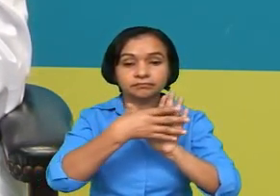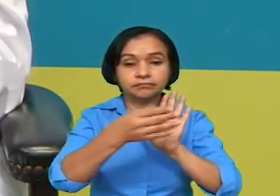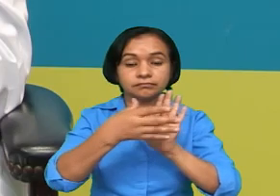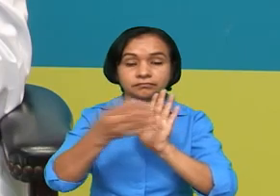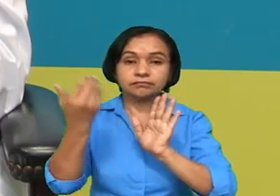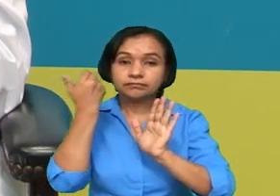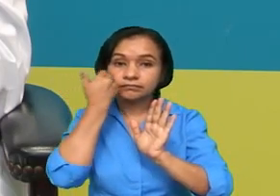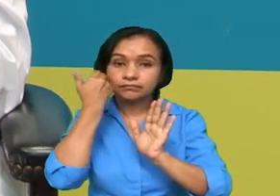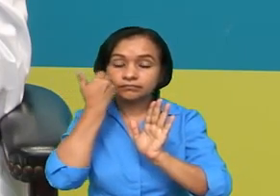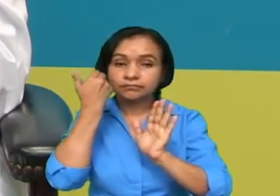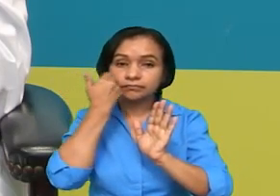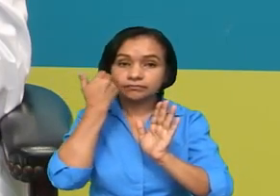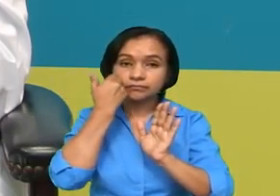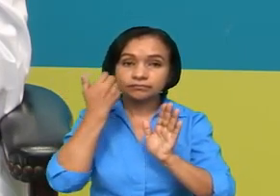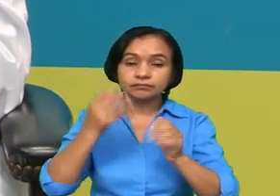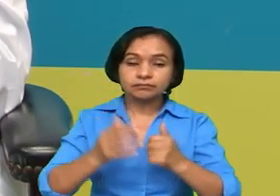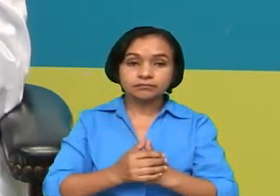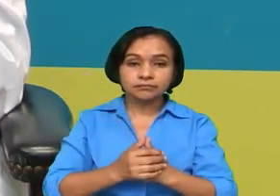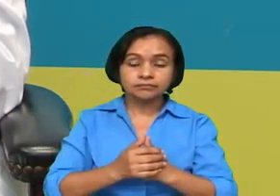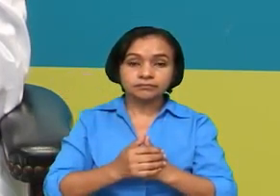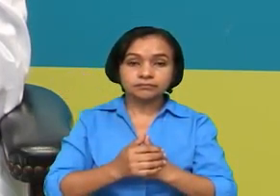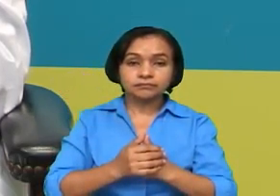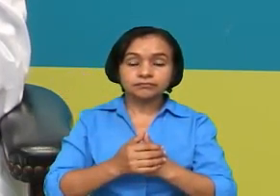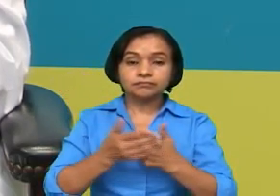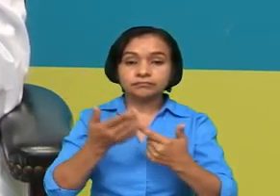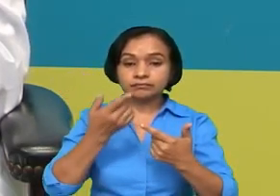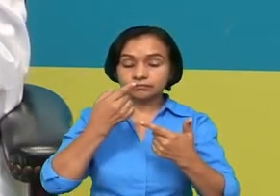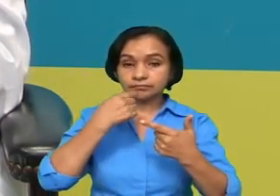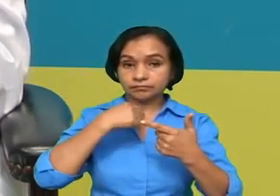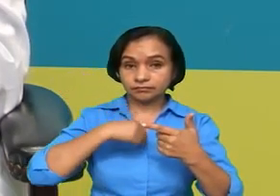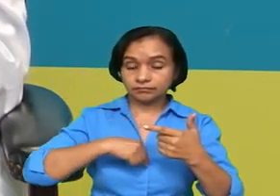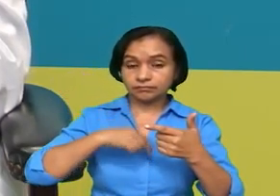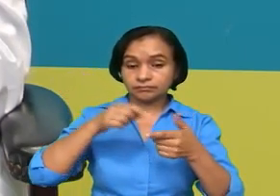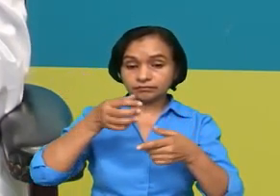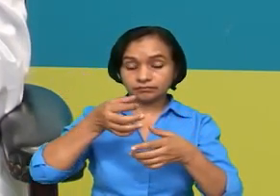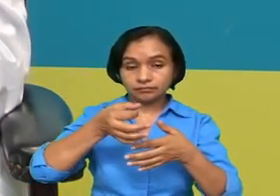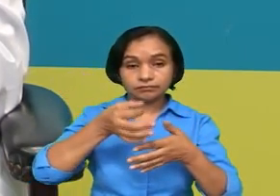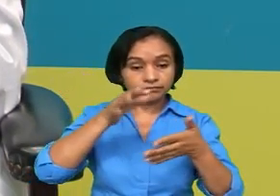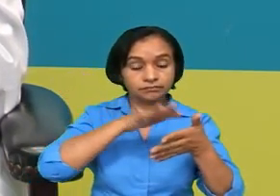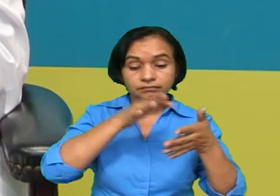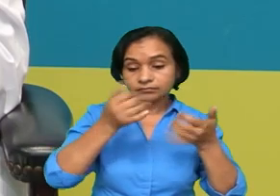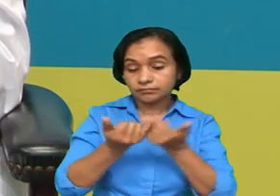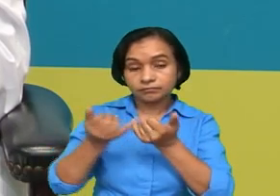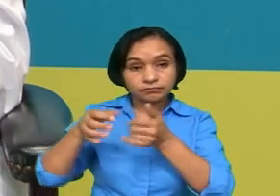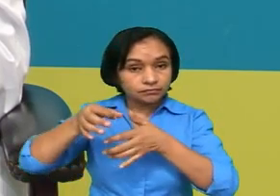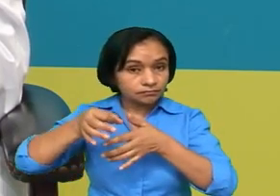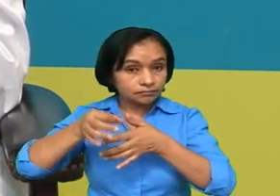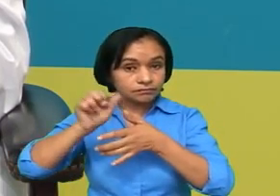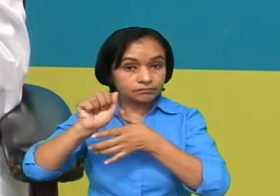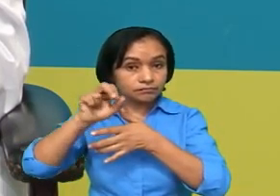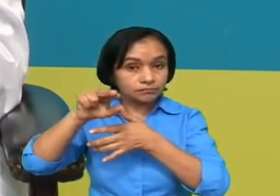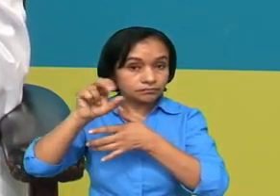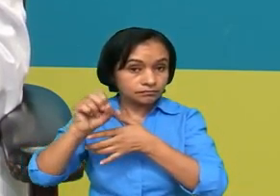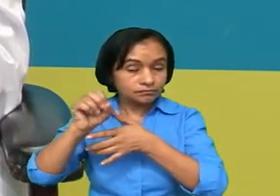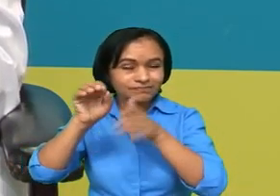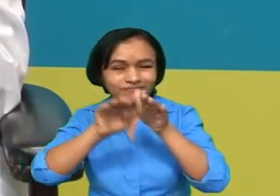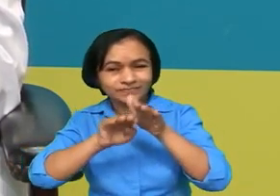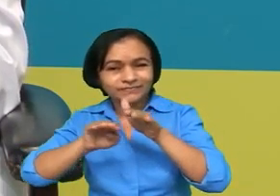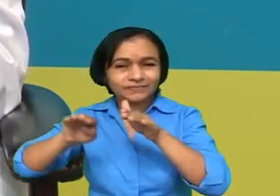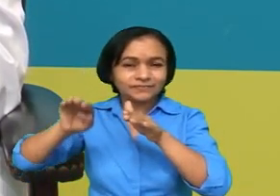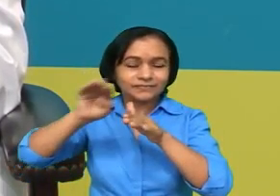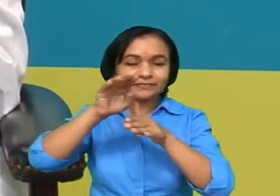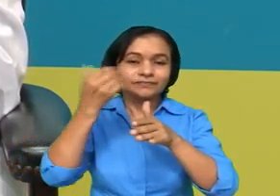del tracto digestivo a nivel anal, entonces son las que producen más frecuentemente